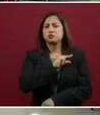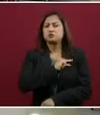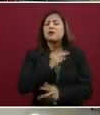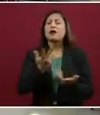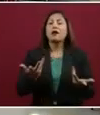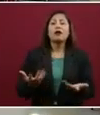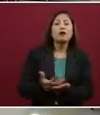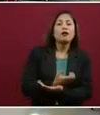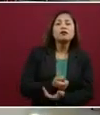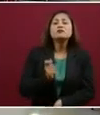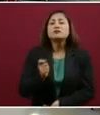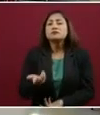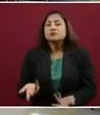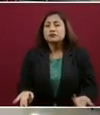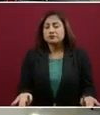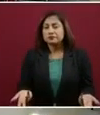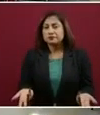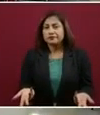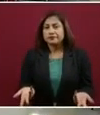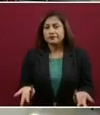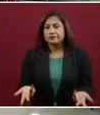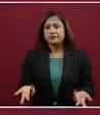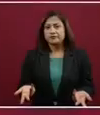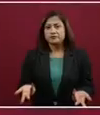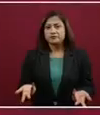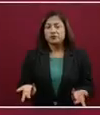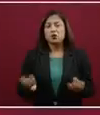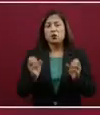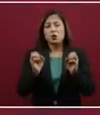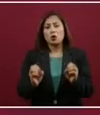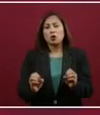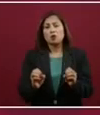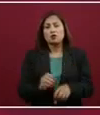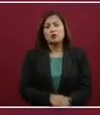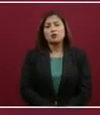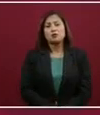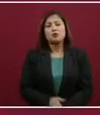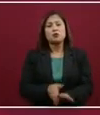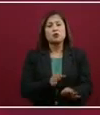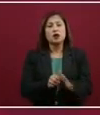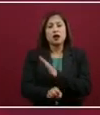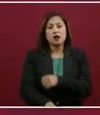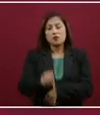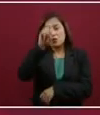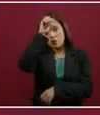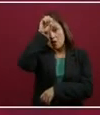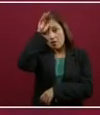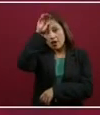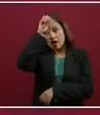¿qué se ganó con la privatización de las minas?